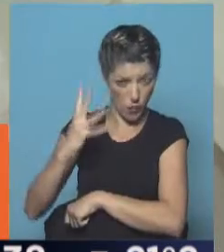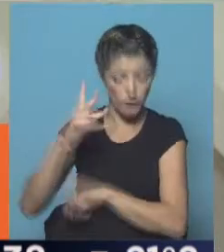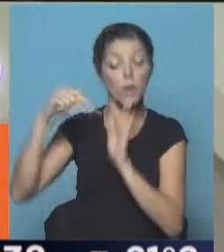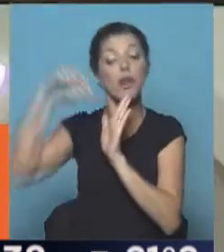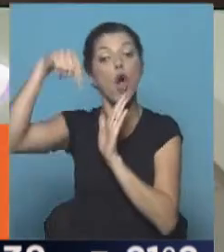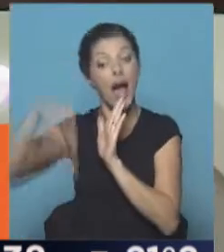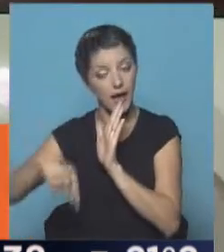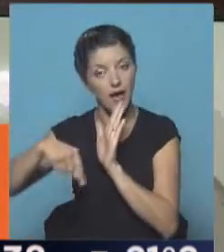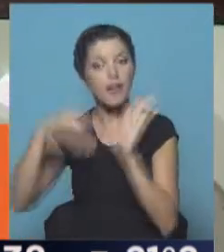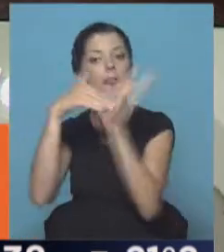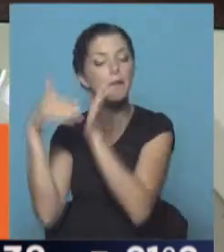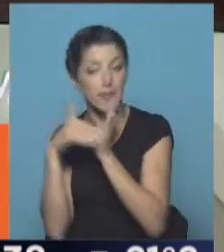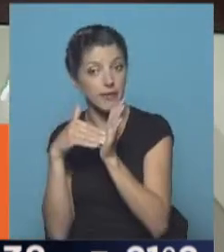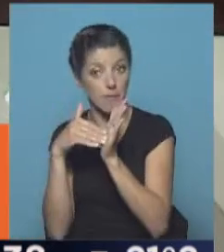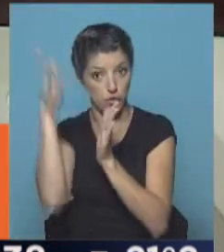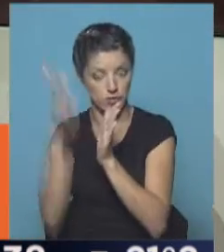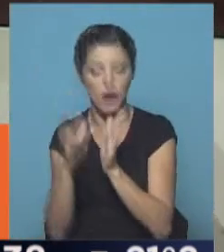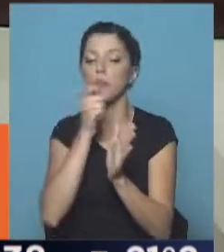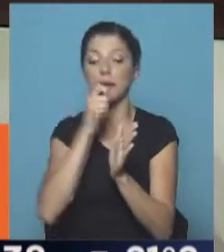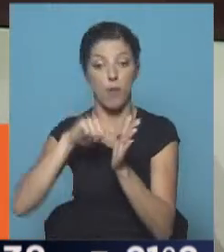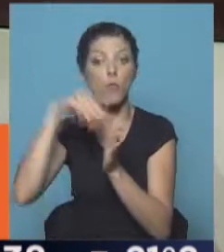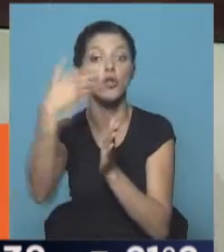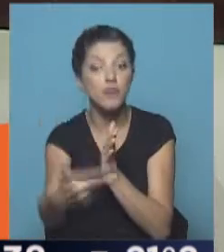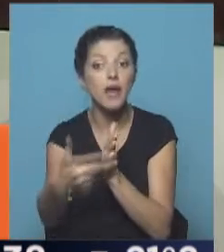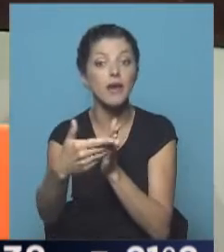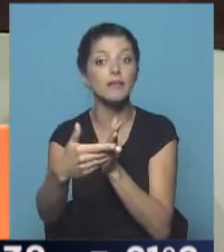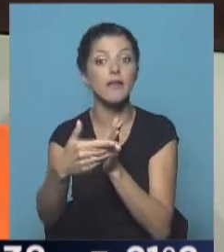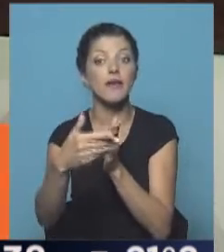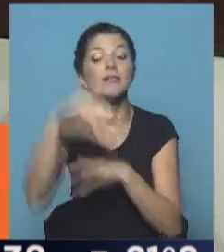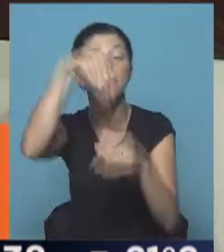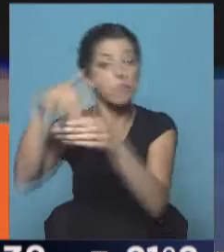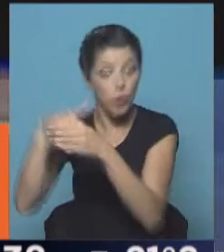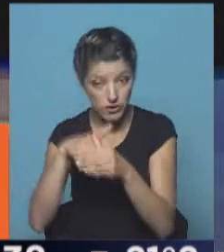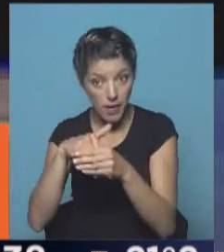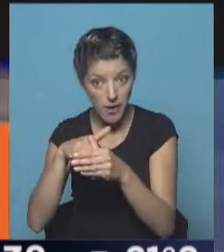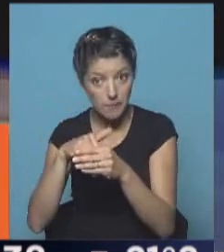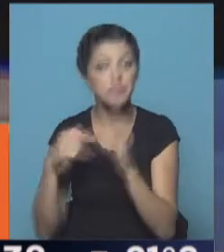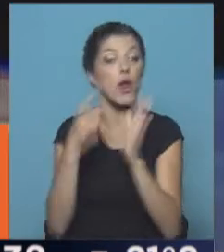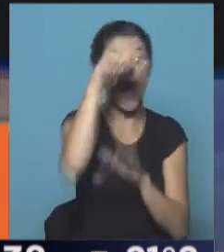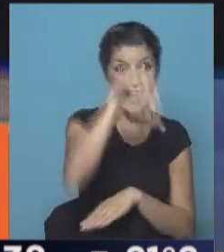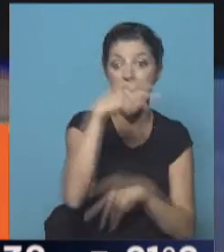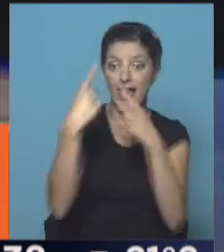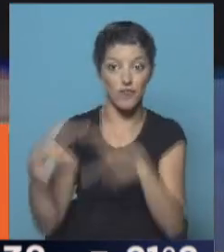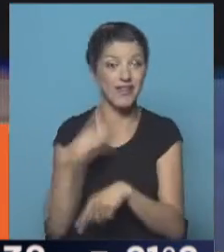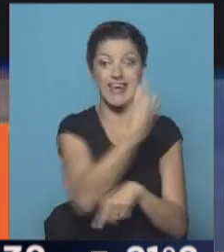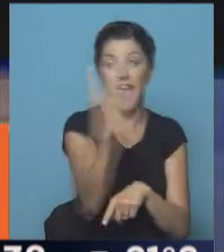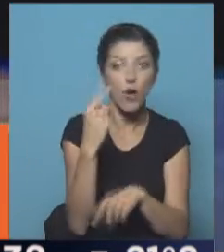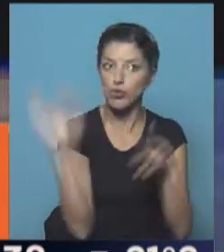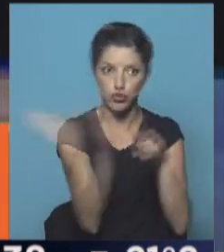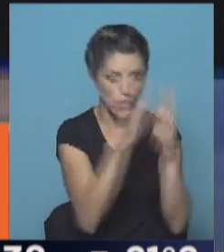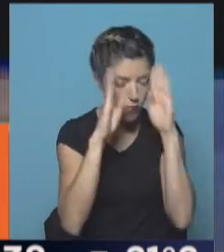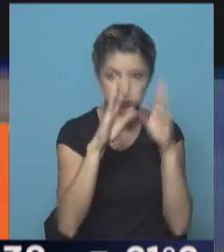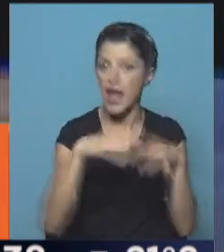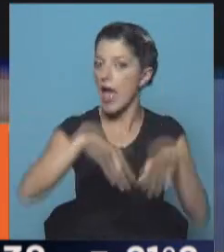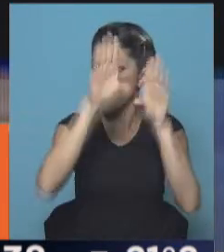era proporcional. La provincia de Buenos Aires votaba y de manera proporcional se repartían los convencionales. Acá cada estado se lleva todo. Por eso hay una particularidad